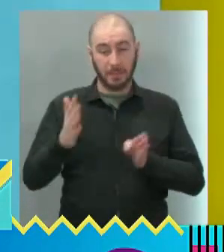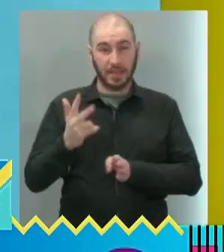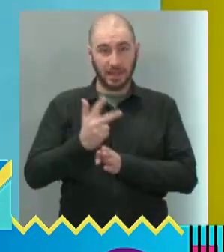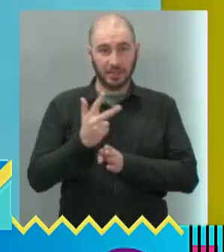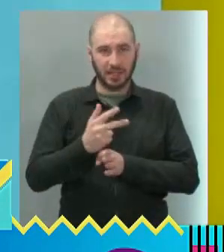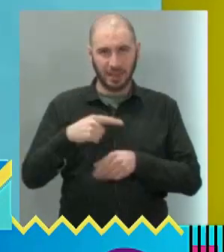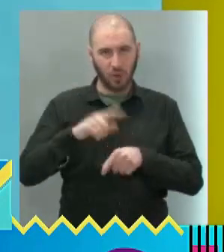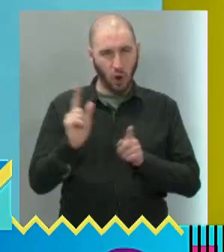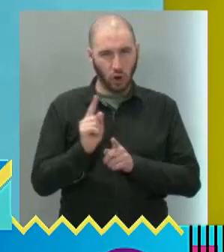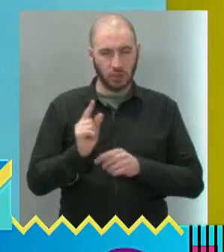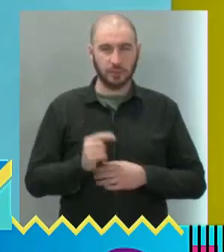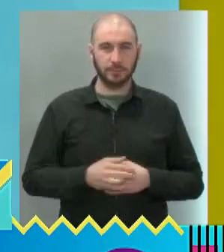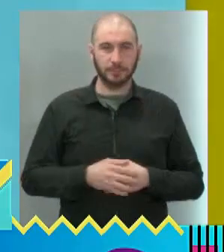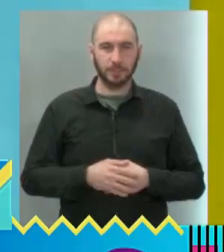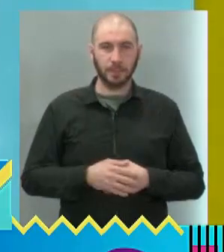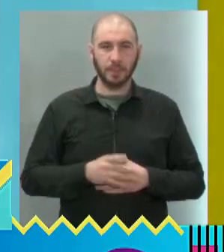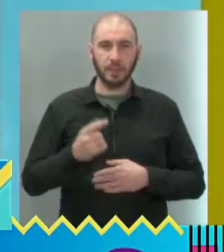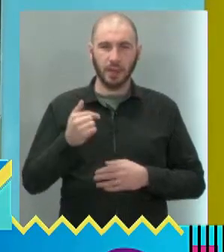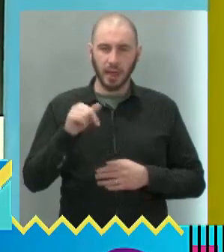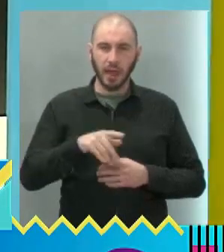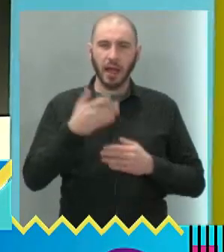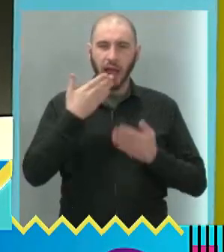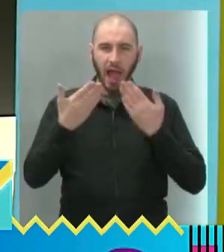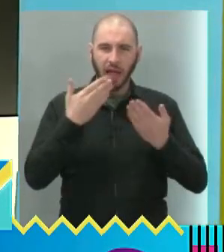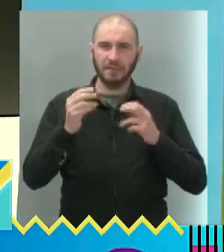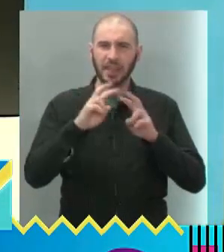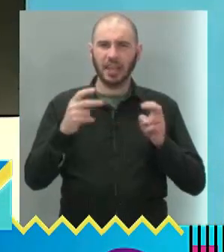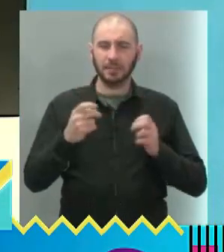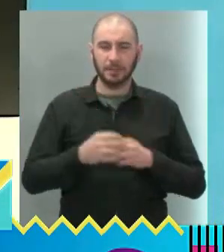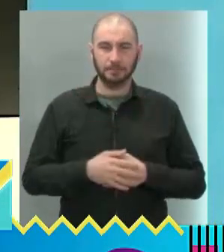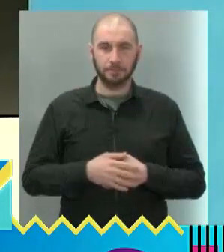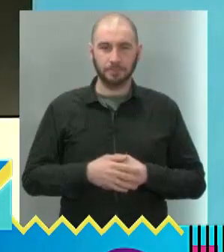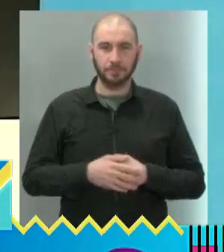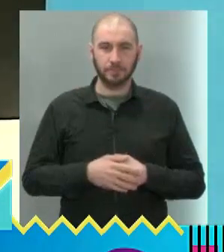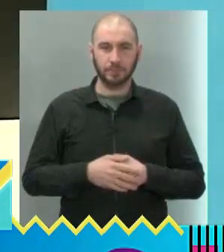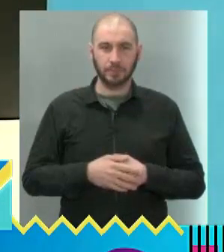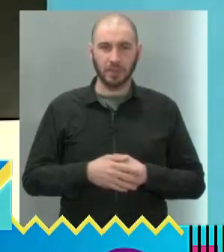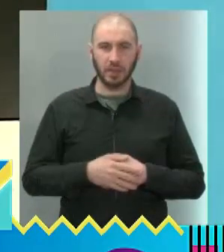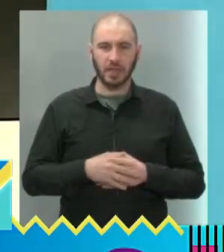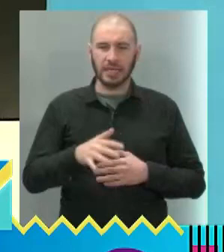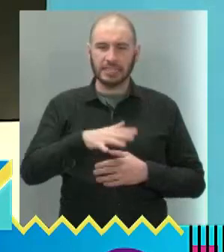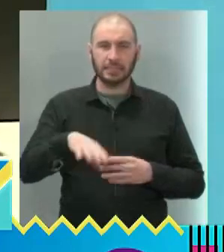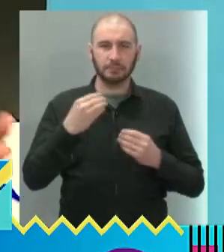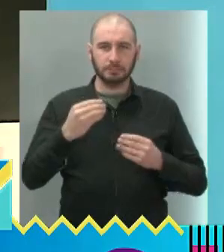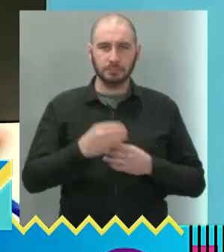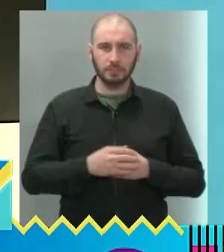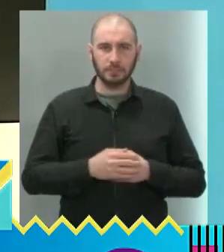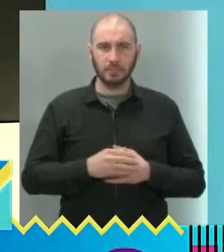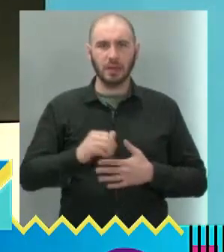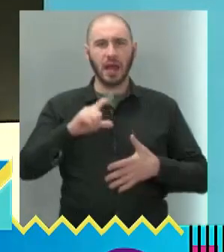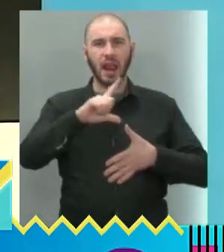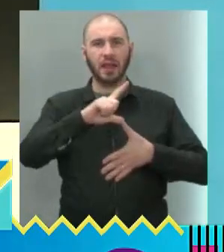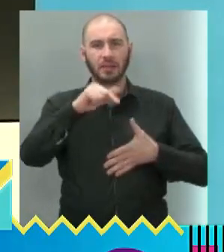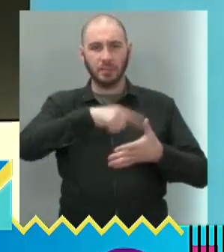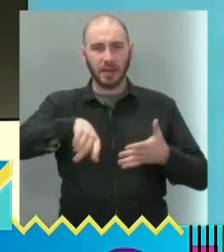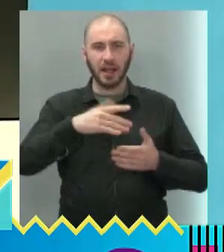bloque nos queda poquito tiempo, pero queremos darle un poco la palabra acerca de cuál es el escenario de